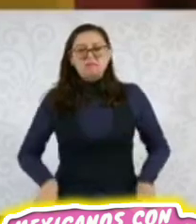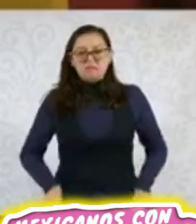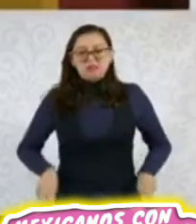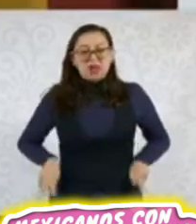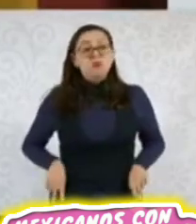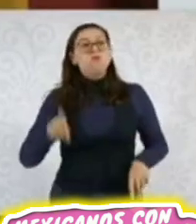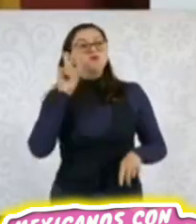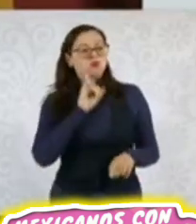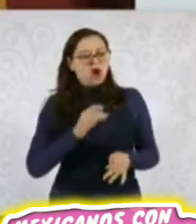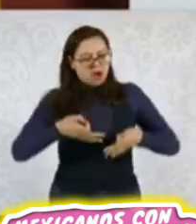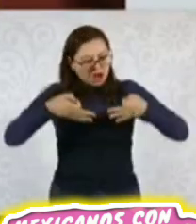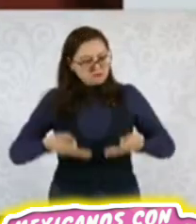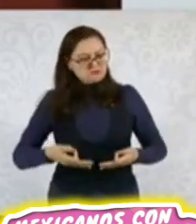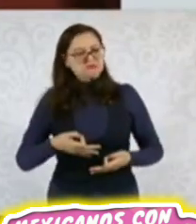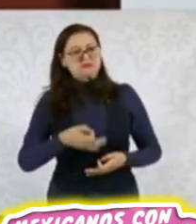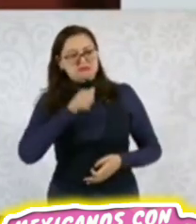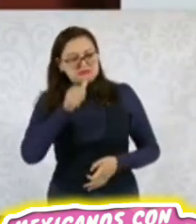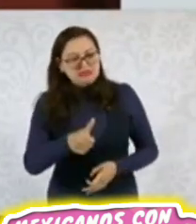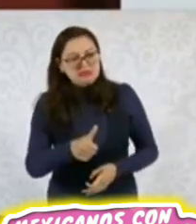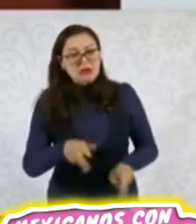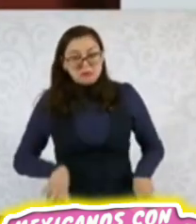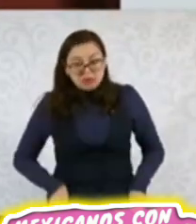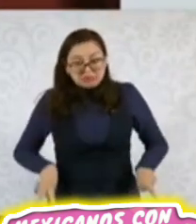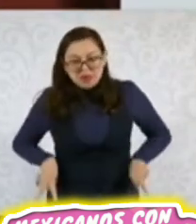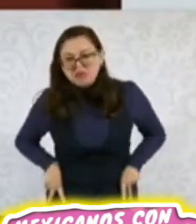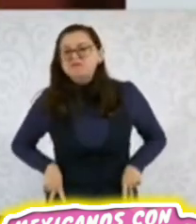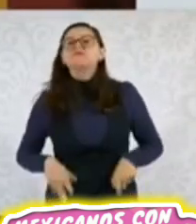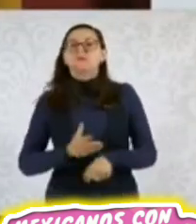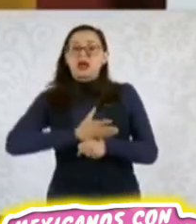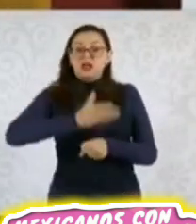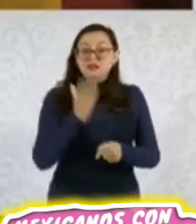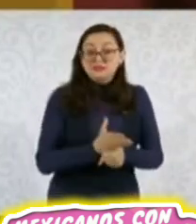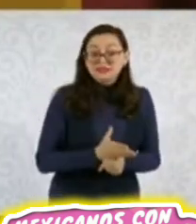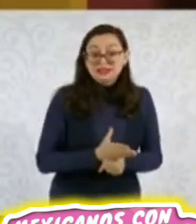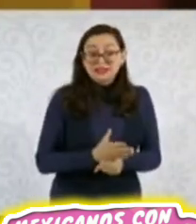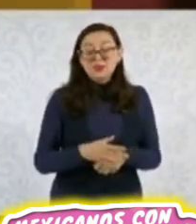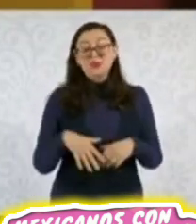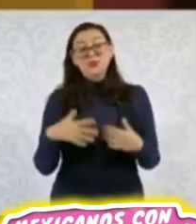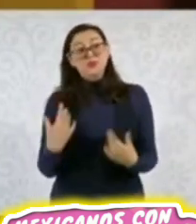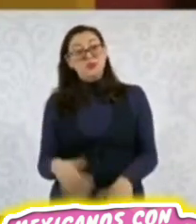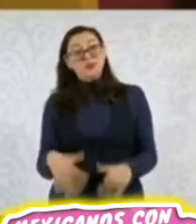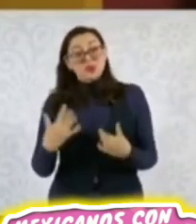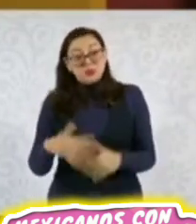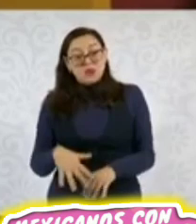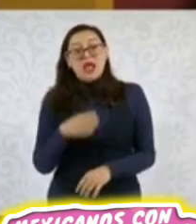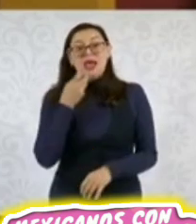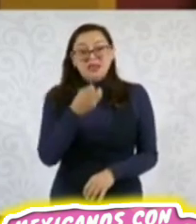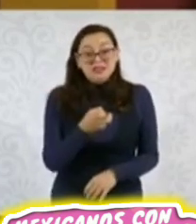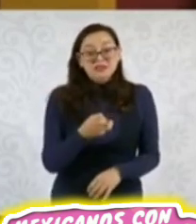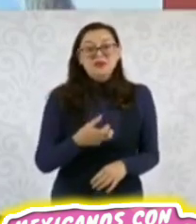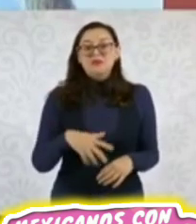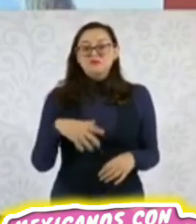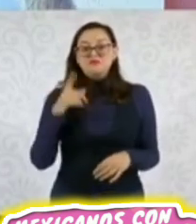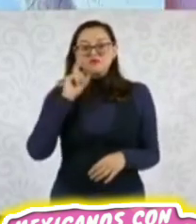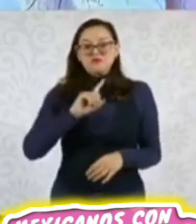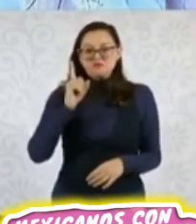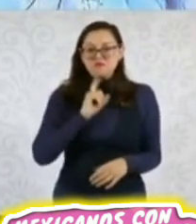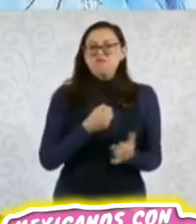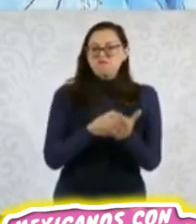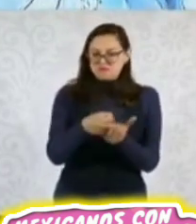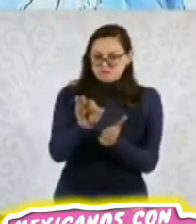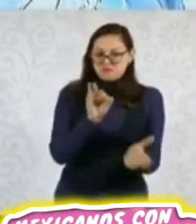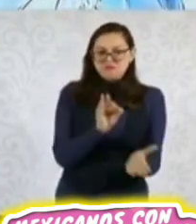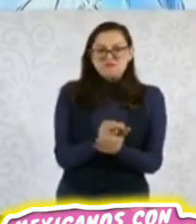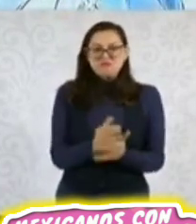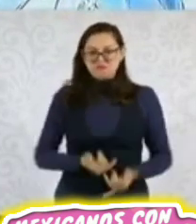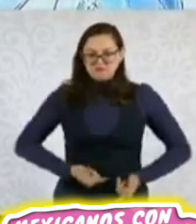estaban siendo ese deber ser mujer del momento. Así es que estas mujeres no solamente revolucionaron, no solamente participan